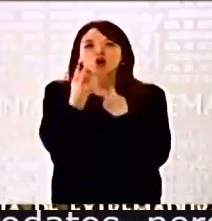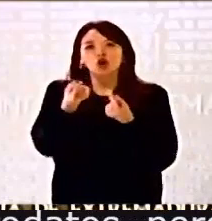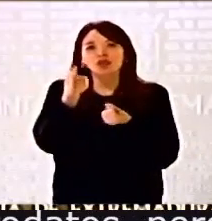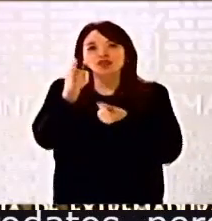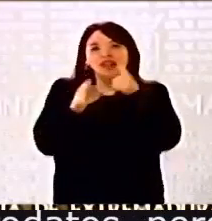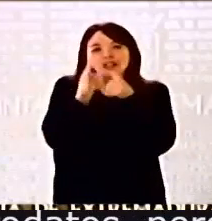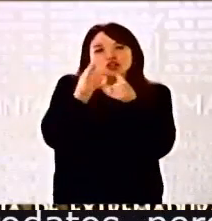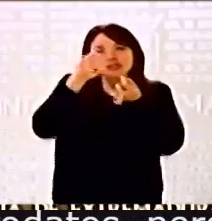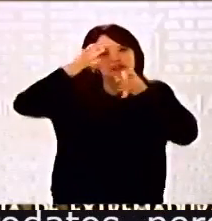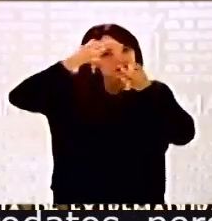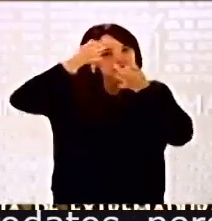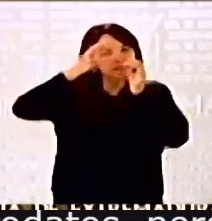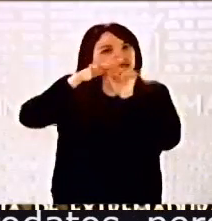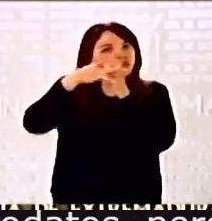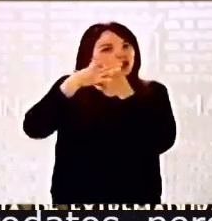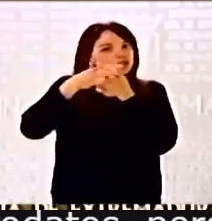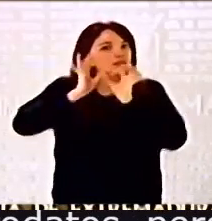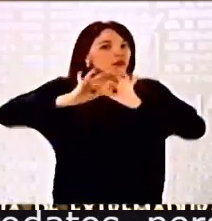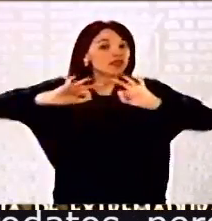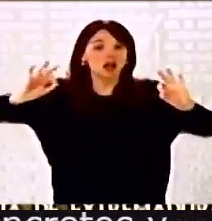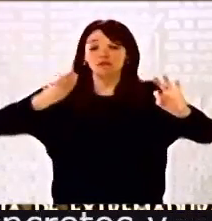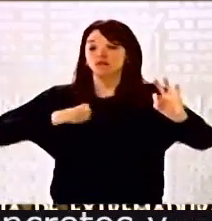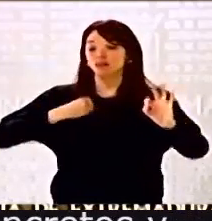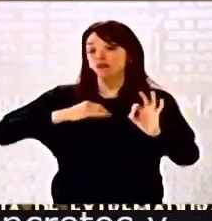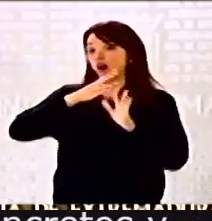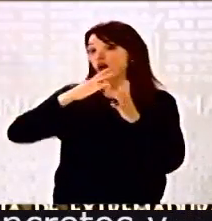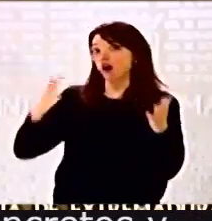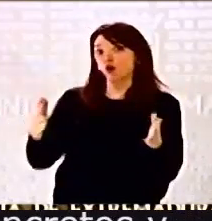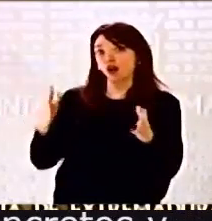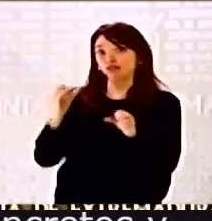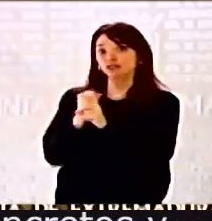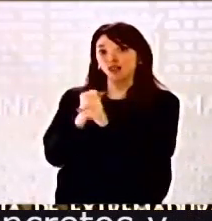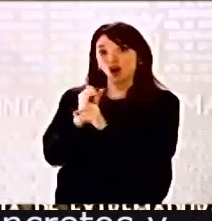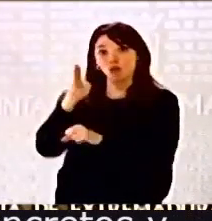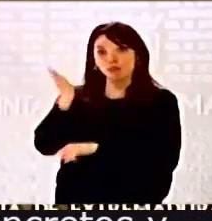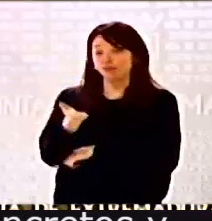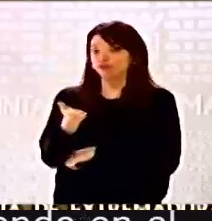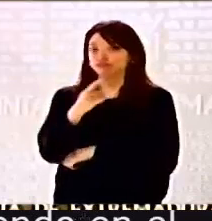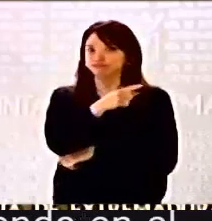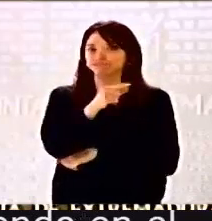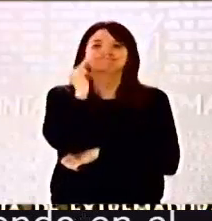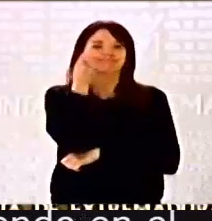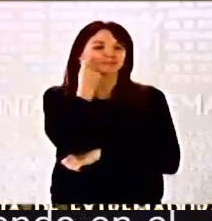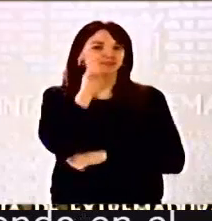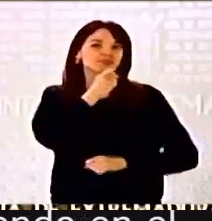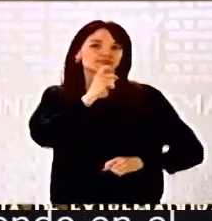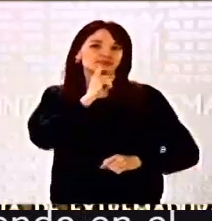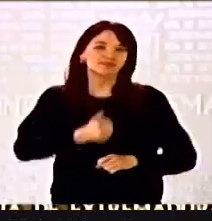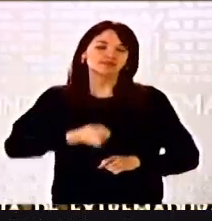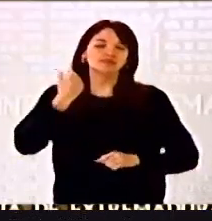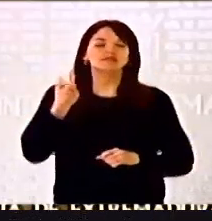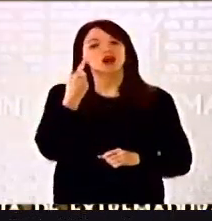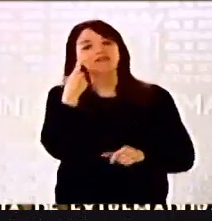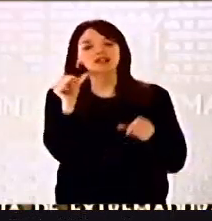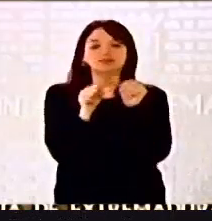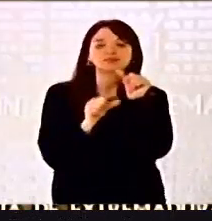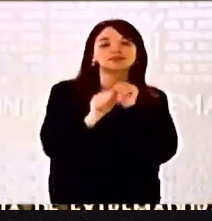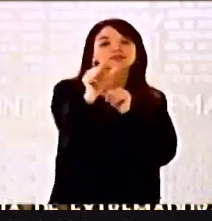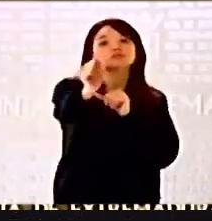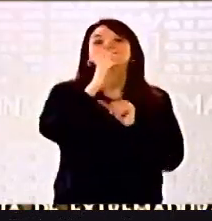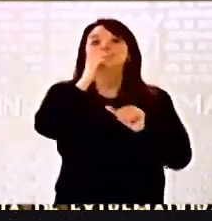tan concretos y situaciones tan concretas como esta que está ocurriendo en el mercado de trabajo. De todas formas, ya lo iremos viendo porque en los paros